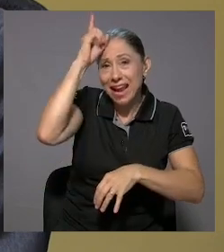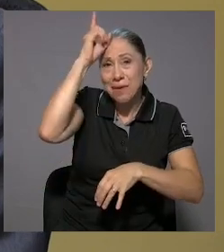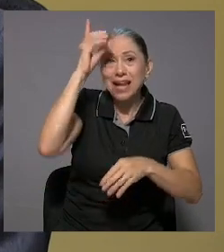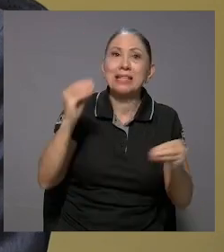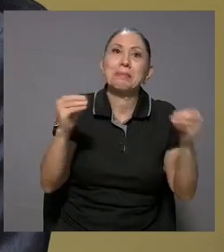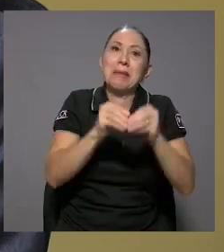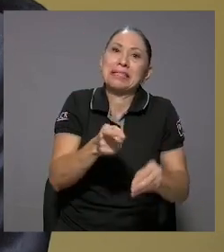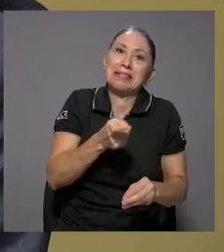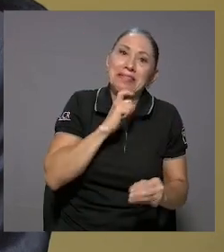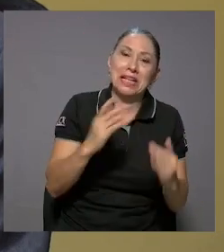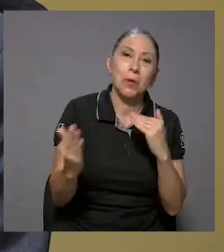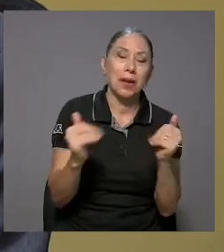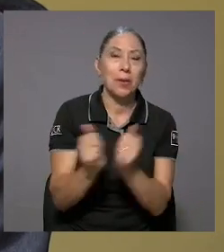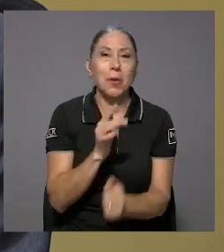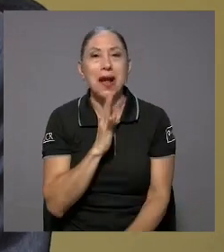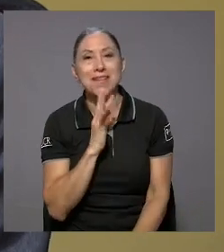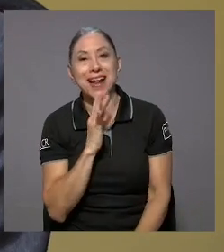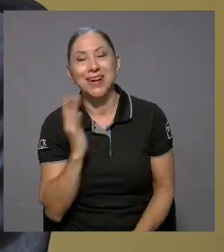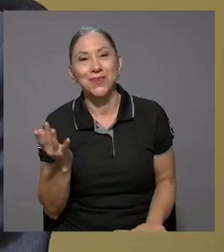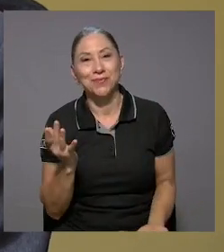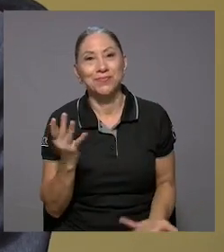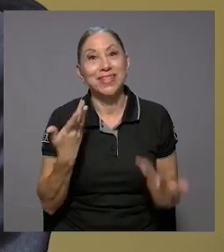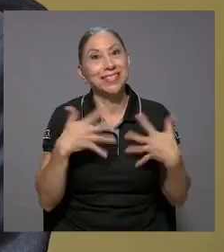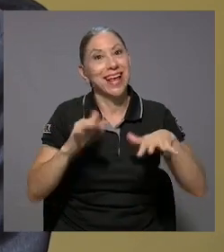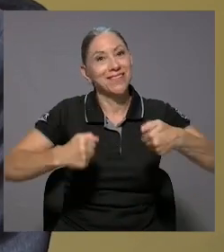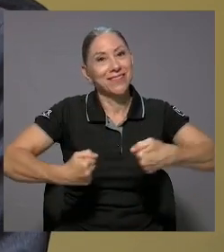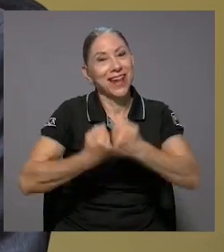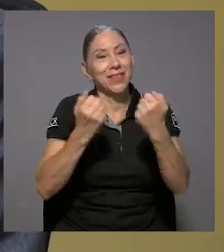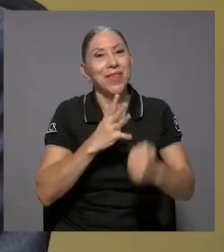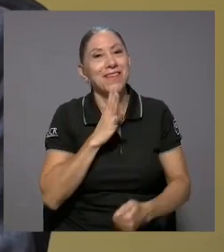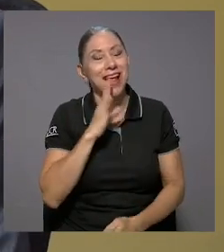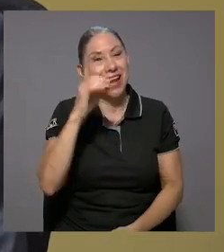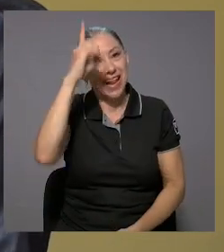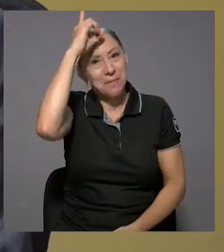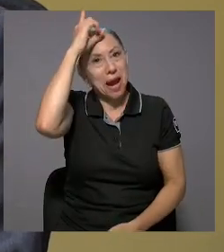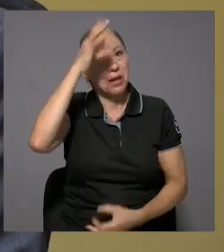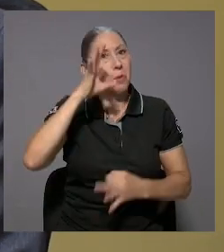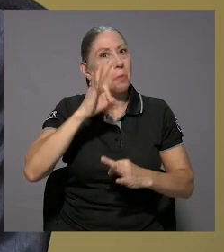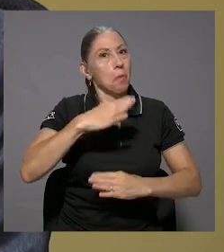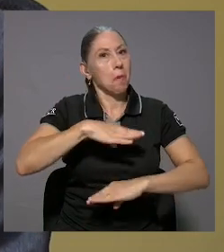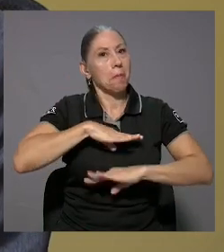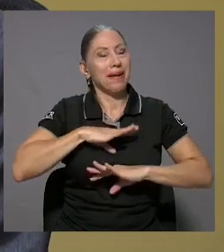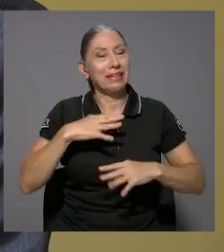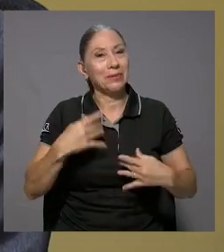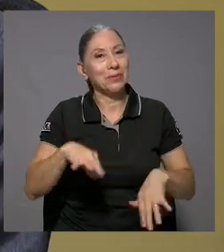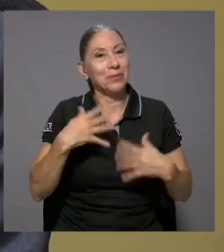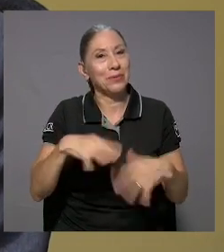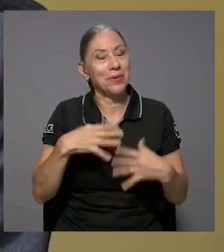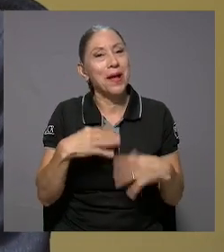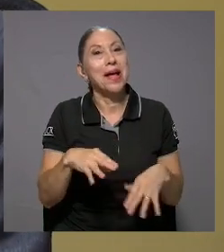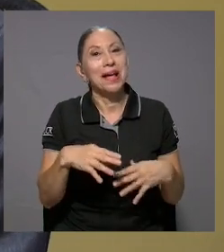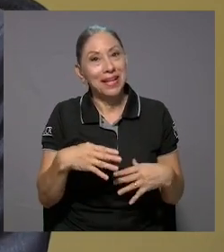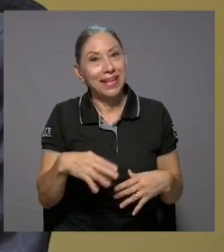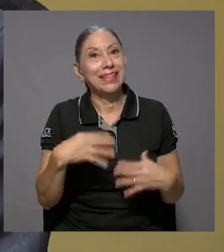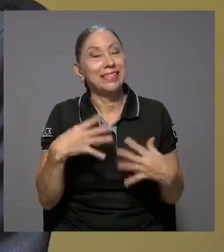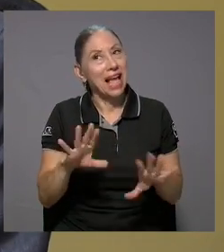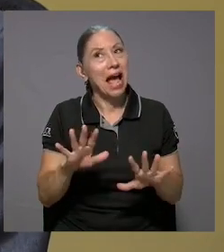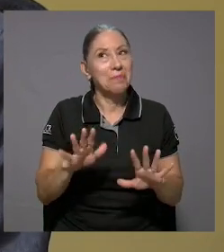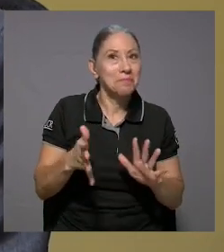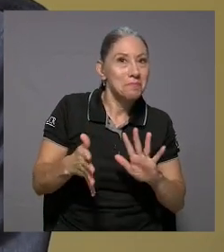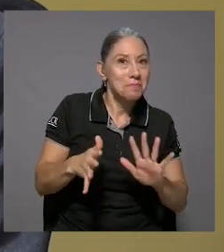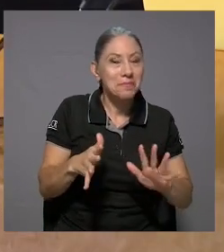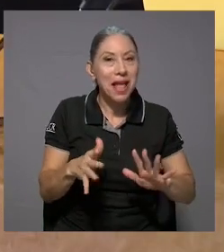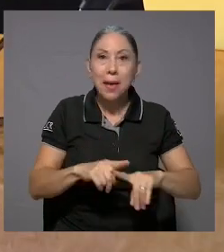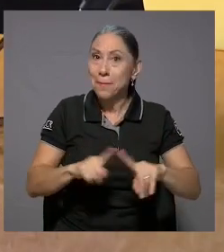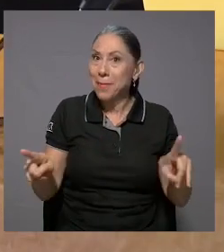y además que escribir en alemán es mucho más difícil que hablarlo. Ya el reto de hablarlo, pues satisfactoriamente